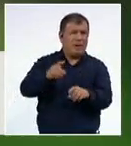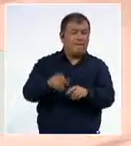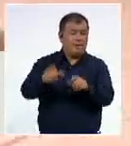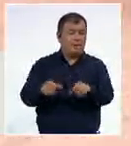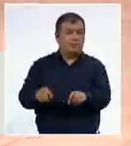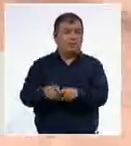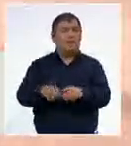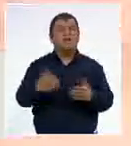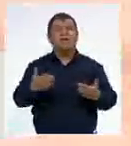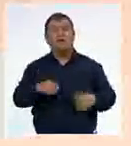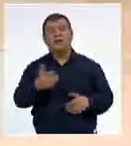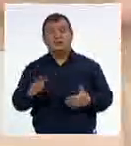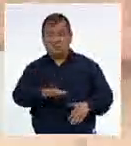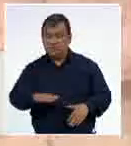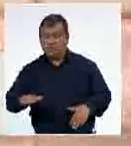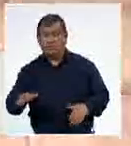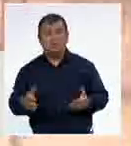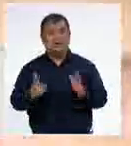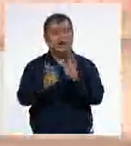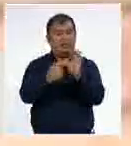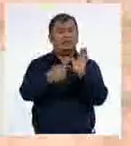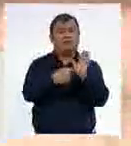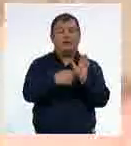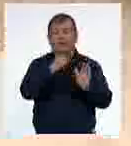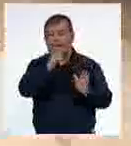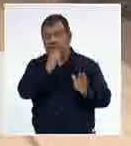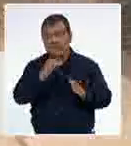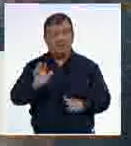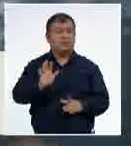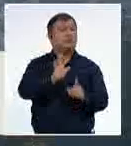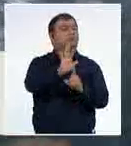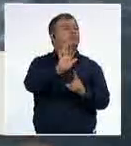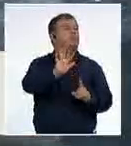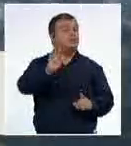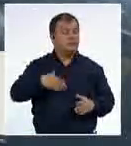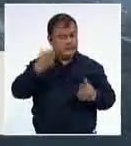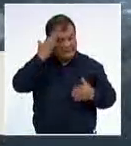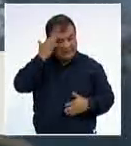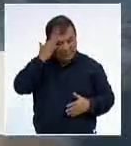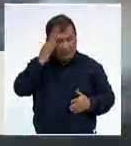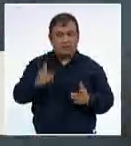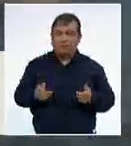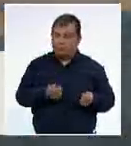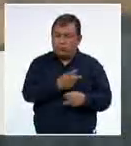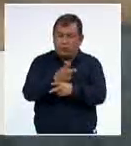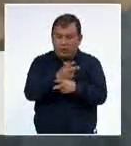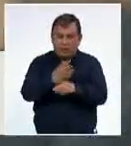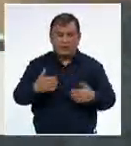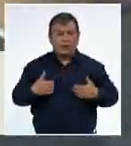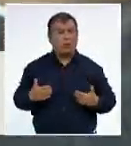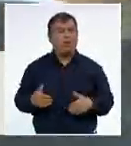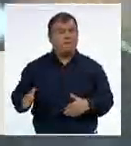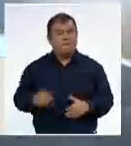personas, entre ellas niños. La ley está. Solo falta que los propietarios sean más conscientes de las medidas que deben tomar al tener una